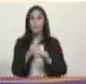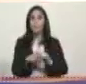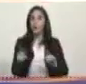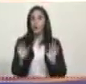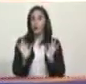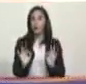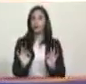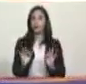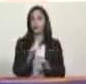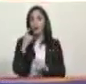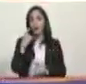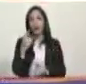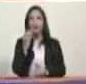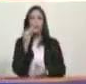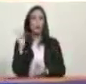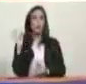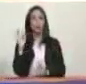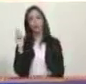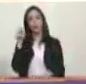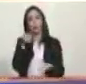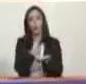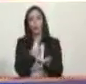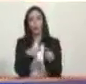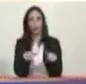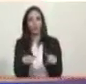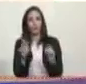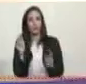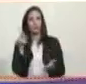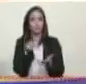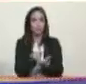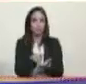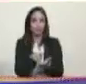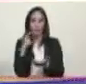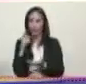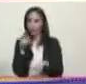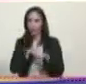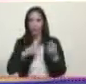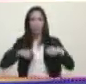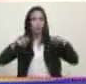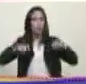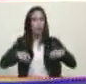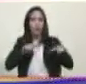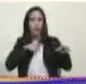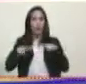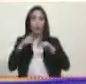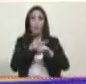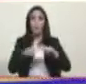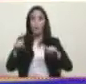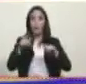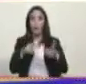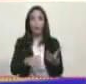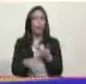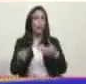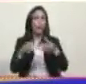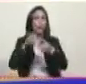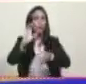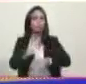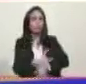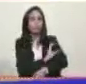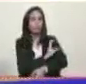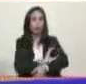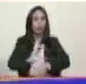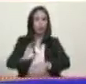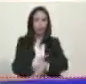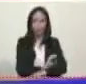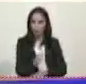ustedes, nosotros de repente llegamos. Aquí estamos. pero está la orquesta de Mundito, ¿verdad?